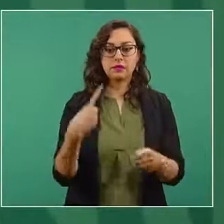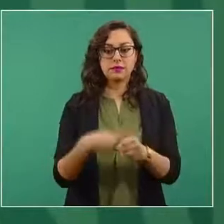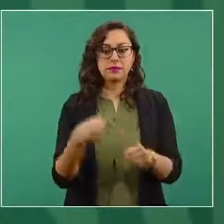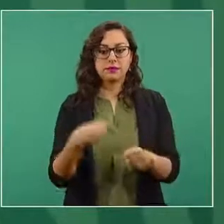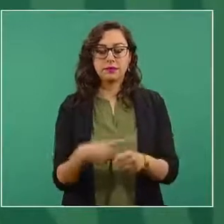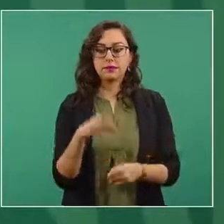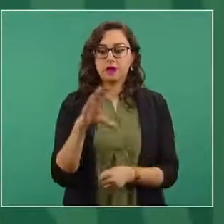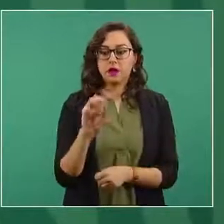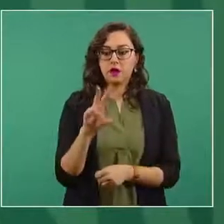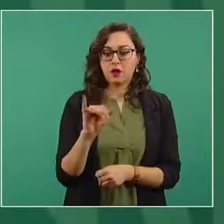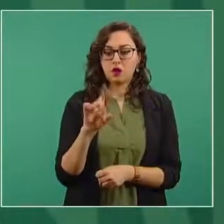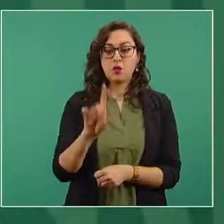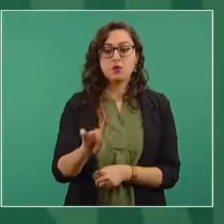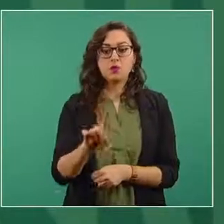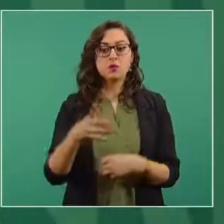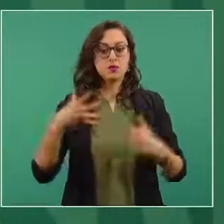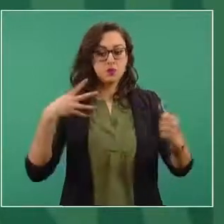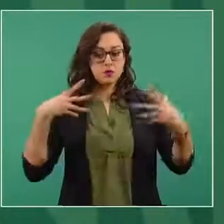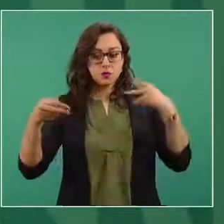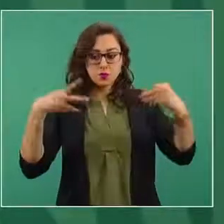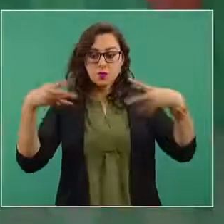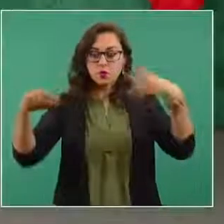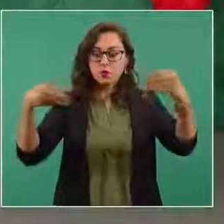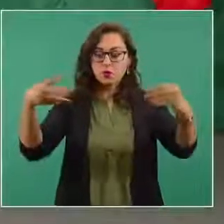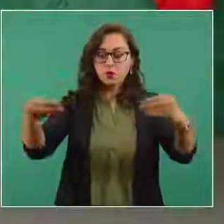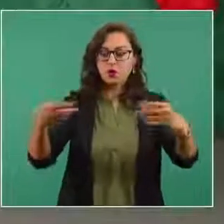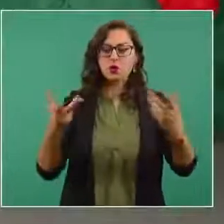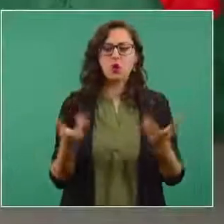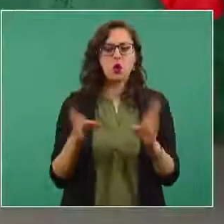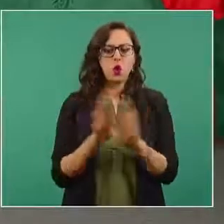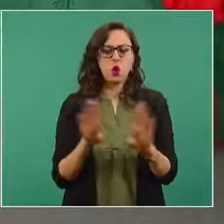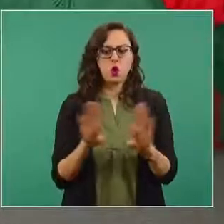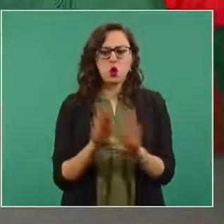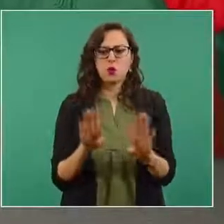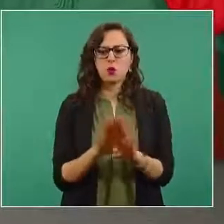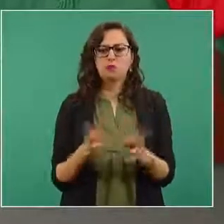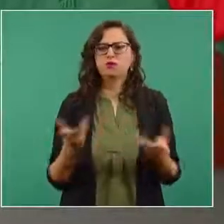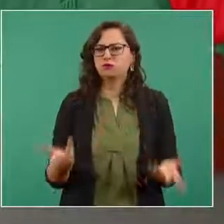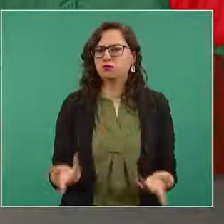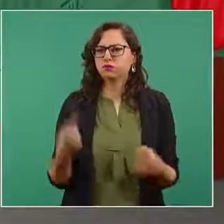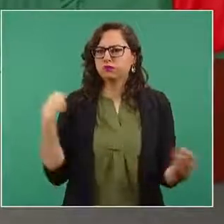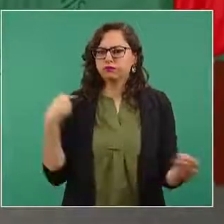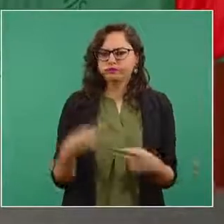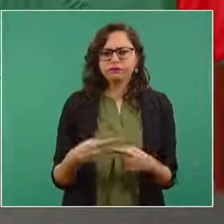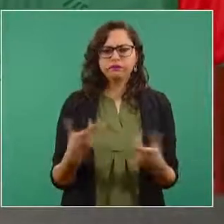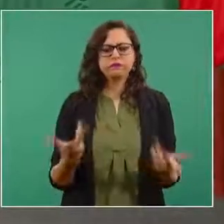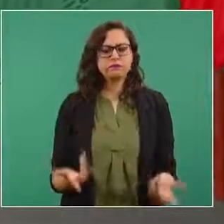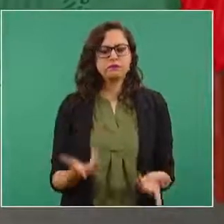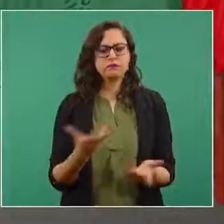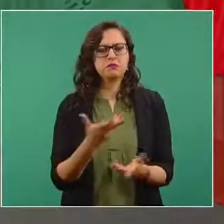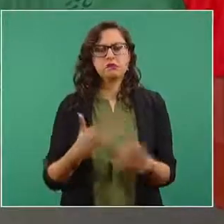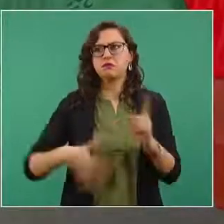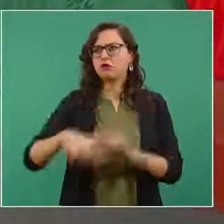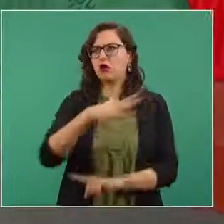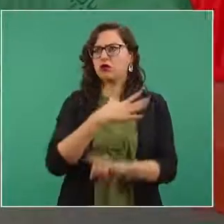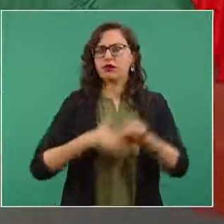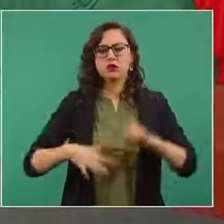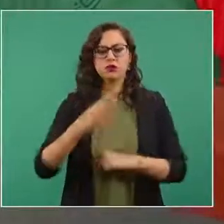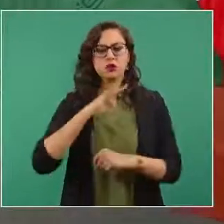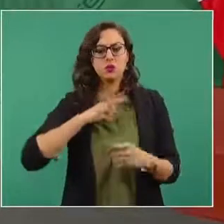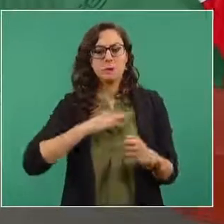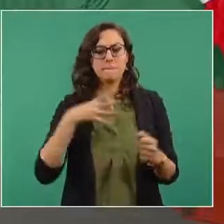sobre contagios, cuál es el comportamiento de la pandemia en la actualidad.